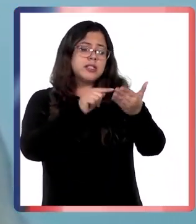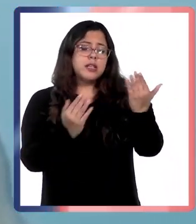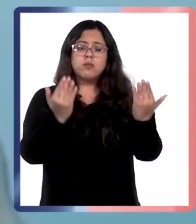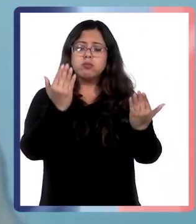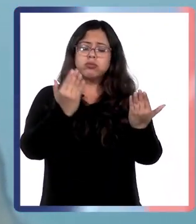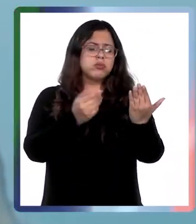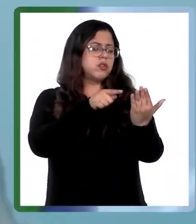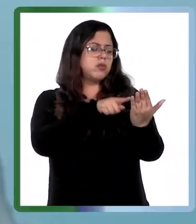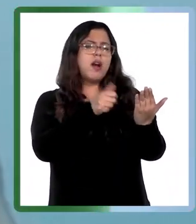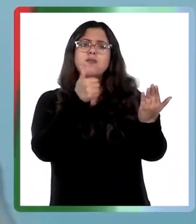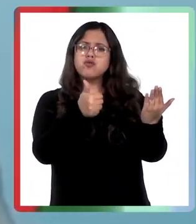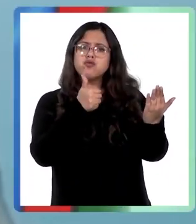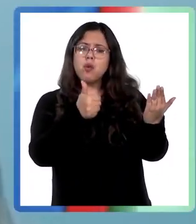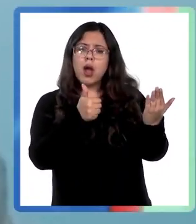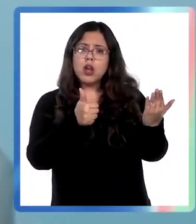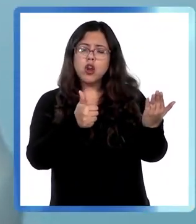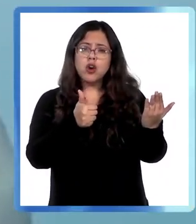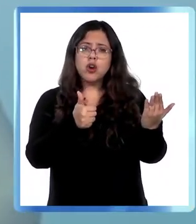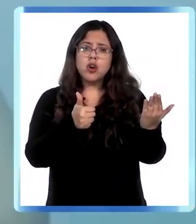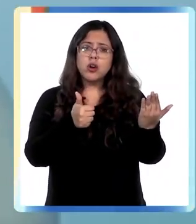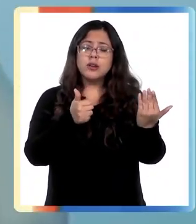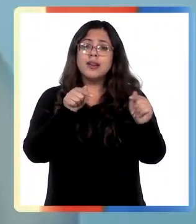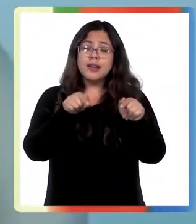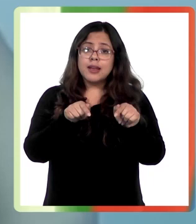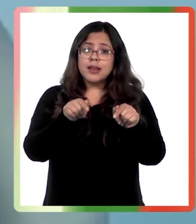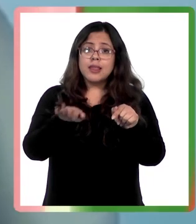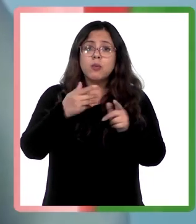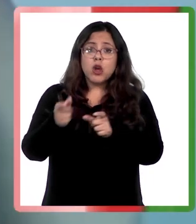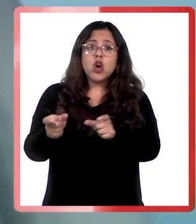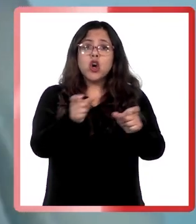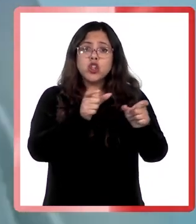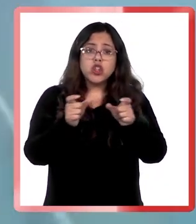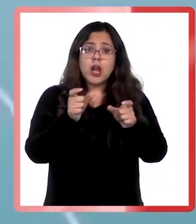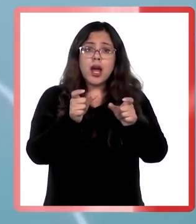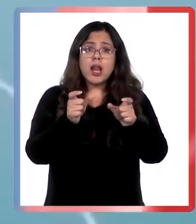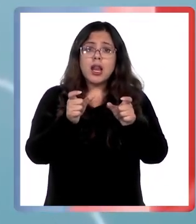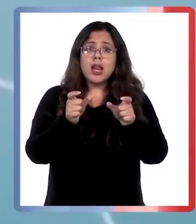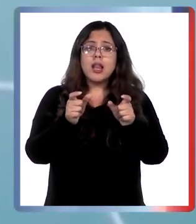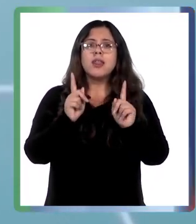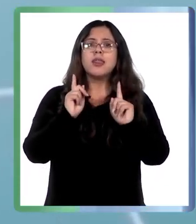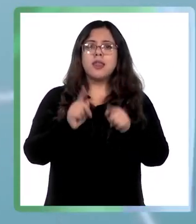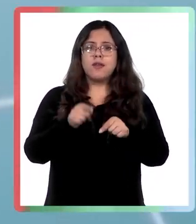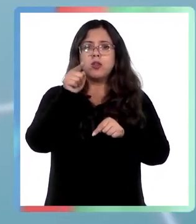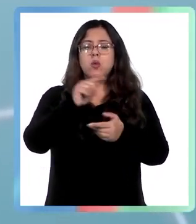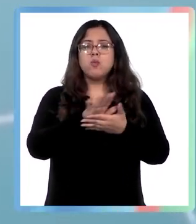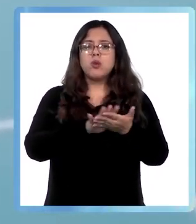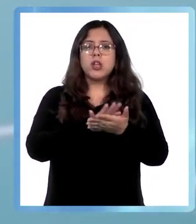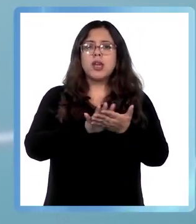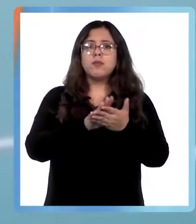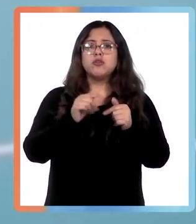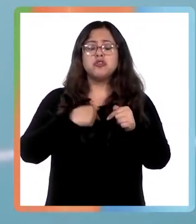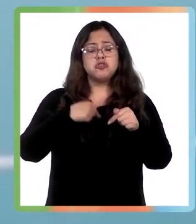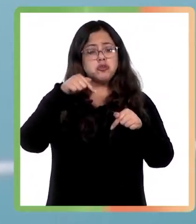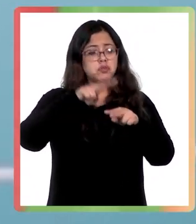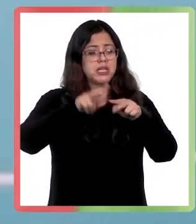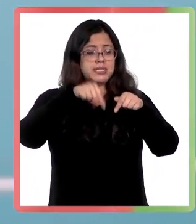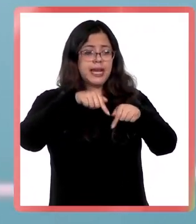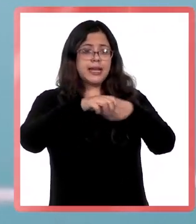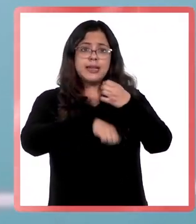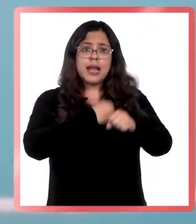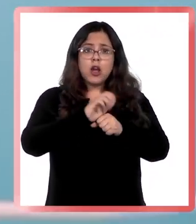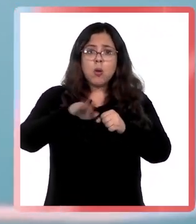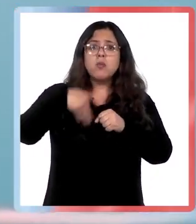antígeno está muy bueno, el control es contra uno mismo, ¿ya? O sea, si yo me hice el antígeno este